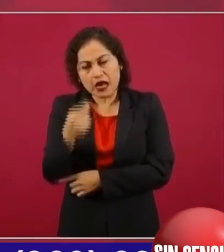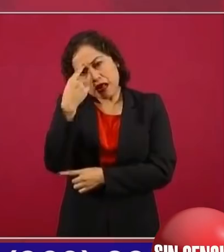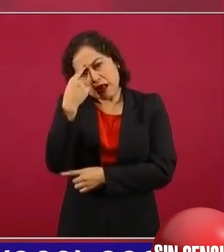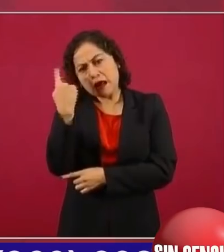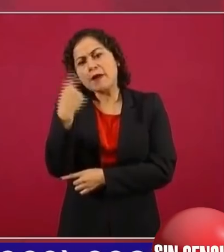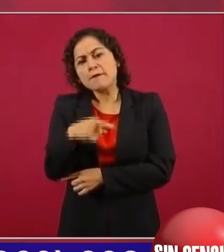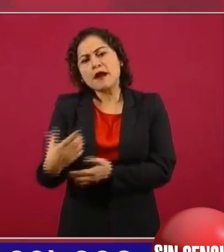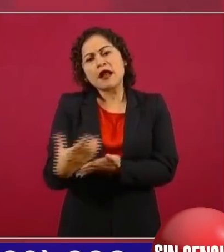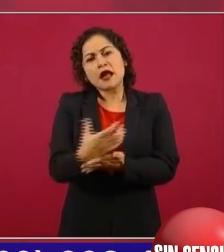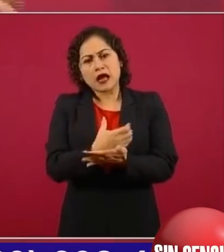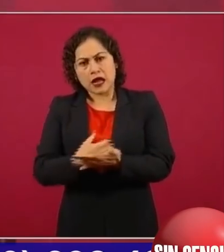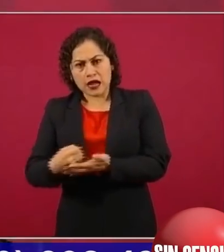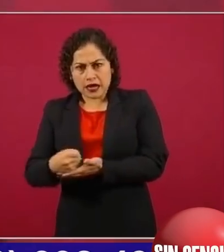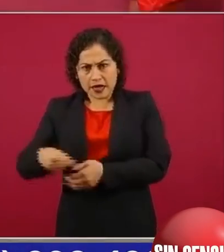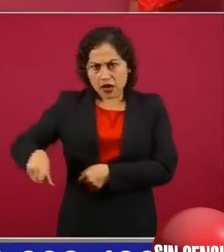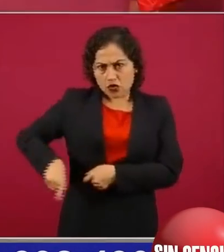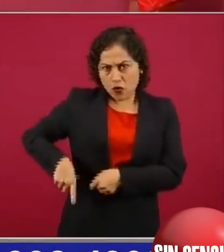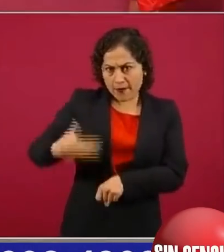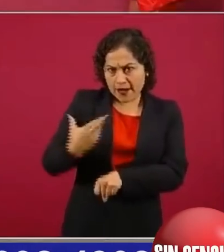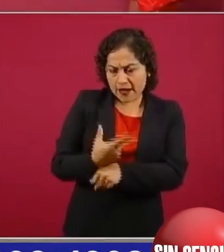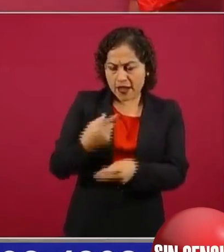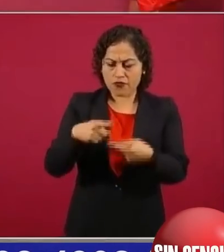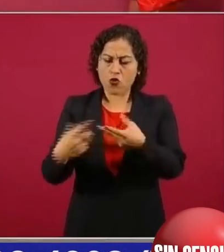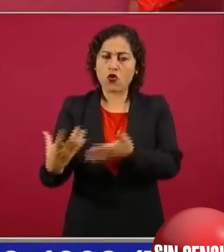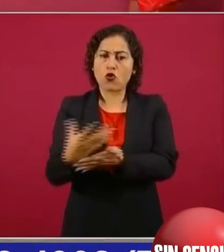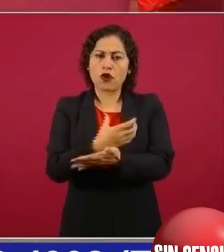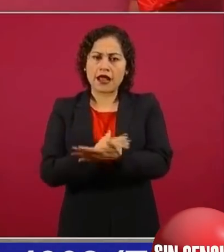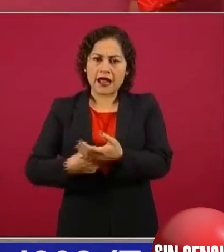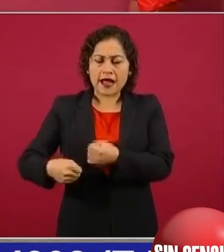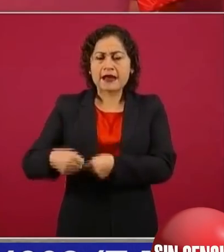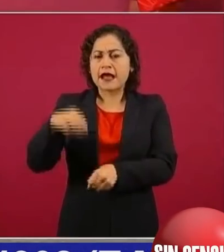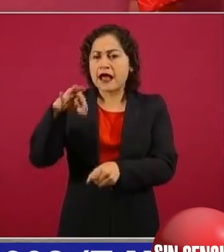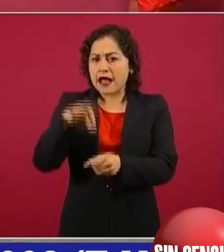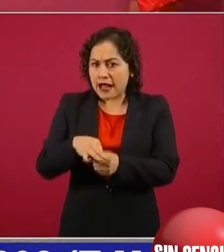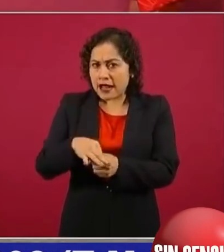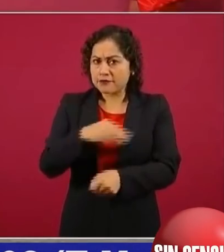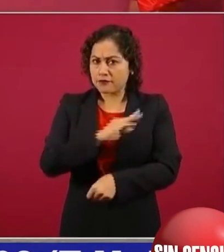presidencias municipales, para ganar congresos locales. No, lo fundamental,